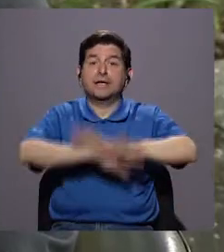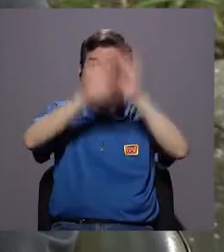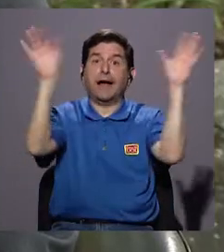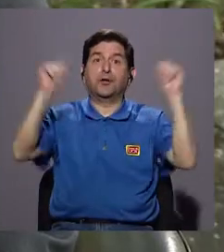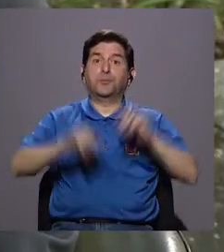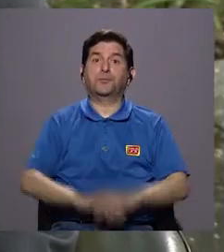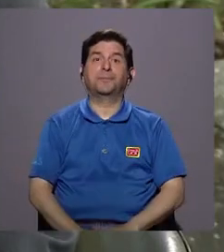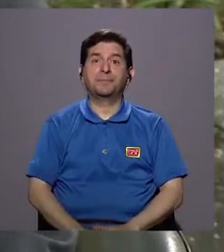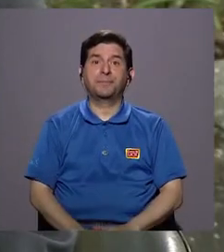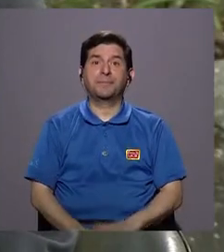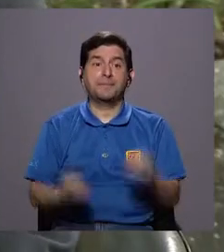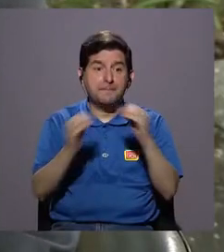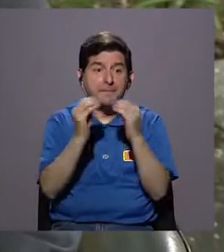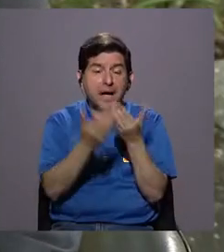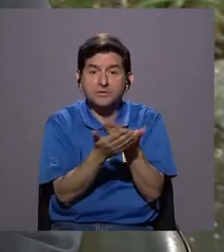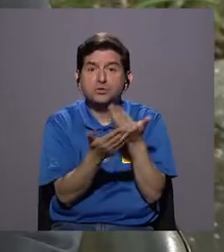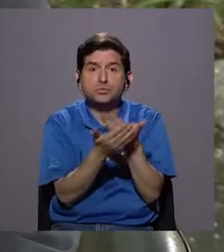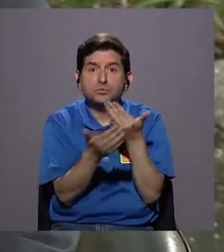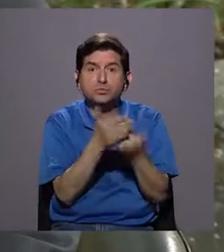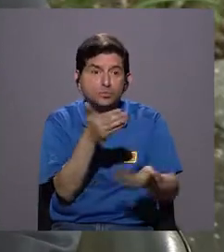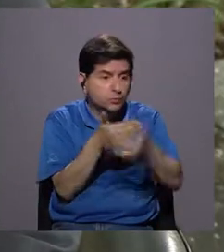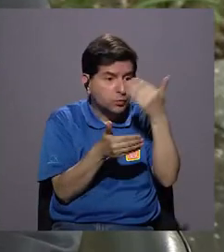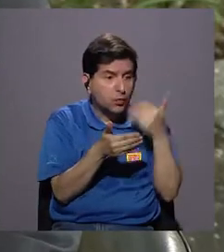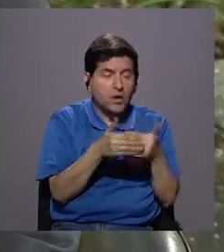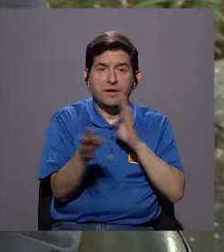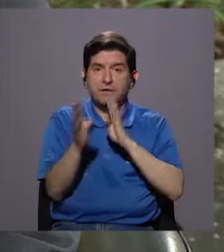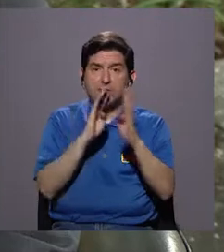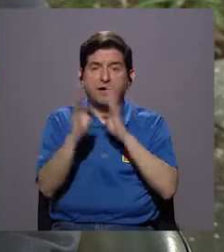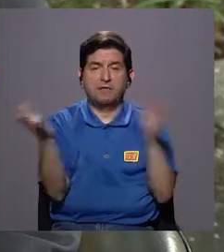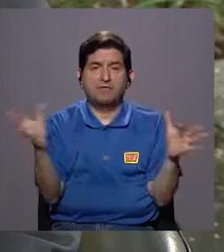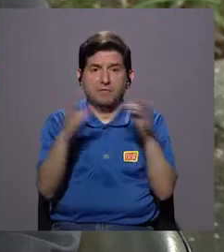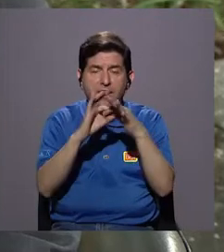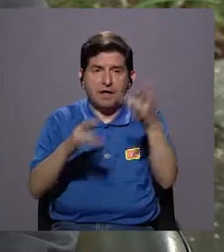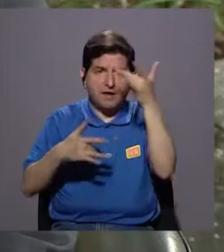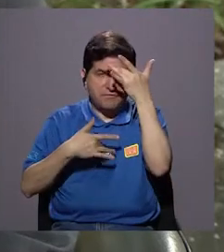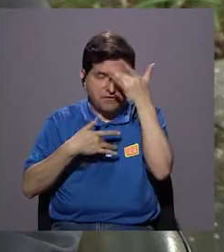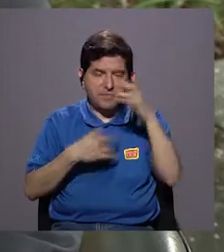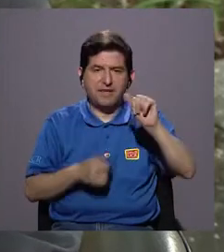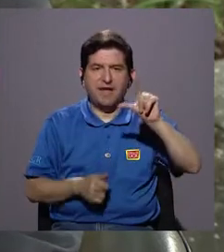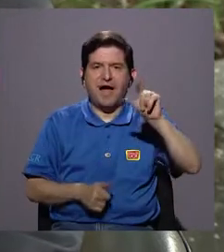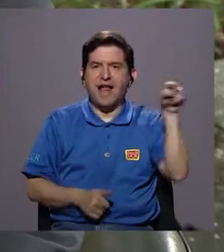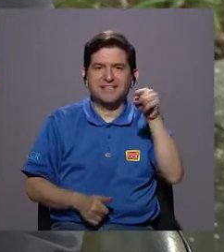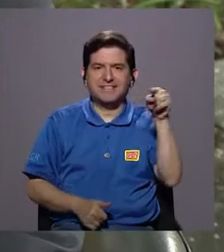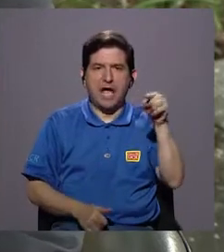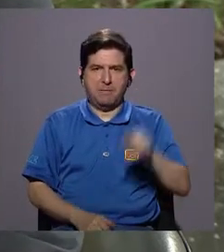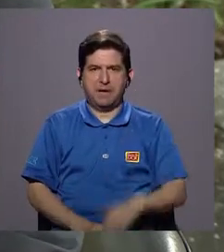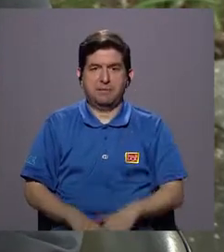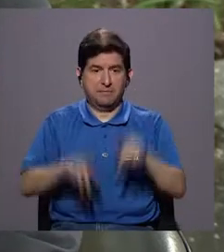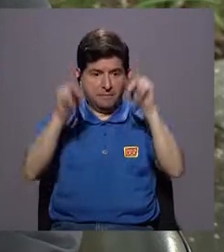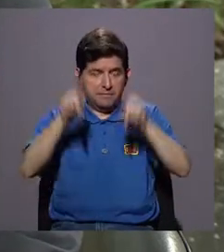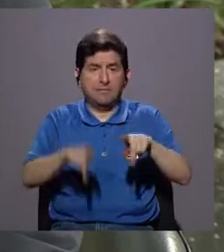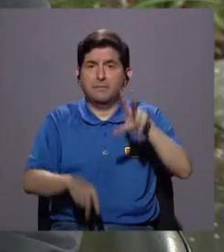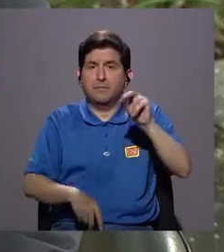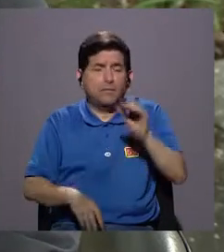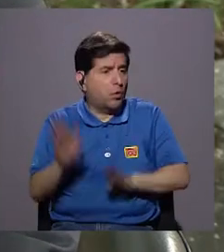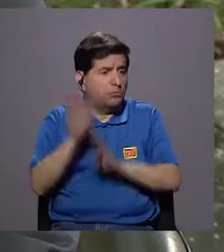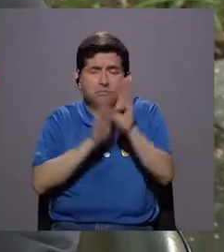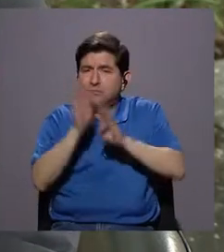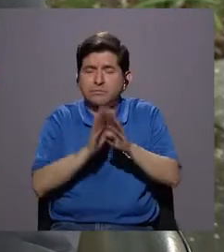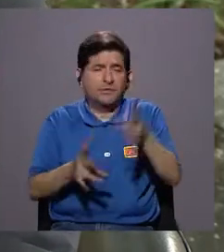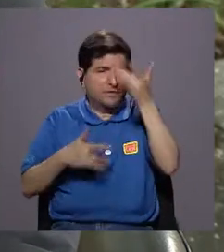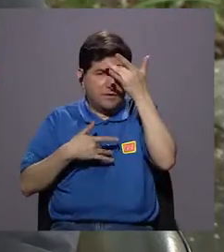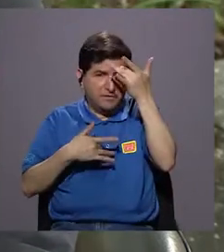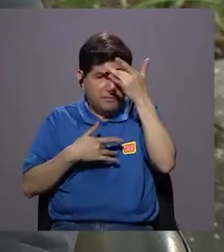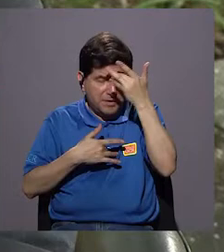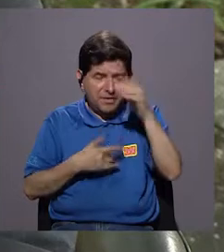y esto tal vez donde hay más evidencia detrás es cuando hablamos con respecto a la enfermedad de Alzheimer. ¿Cómo hacer para que una persona no desarrolle enfermedad de